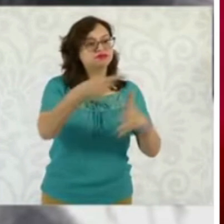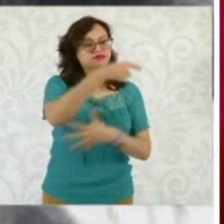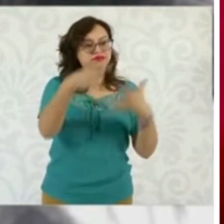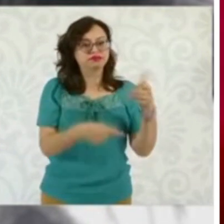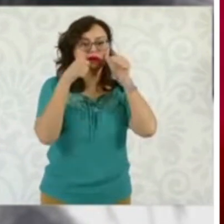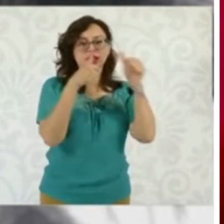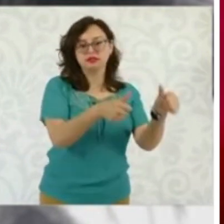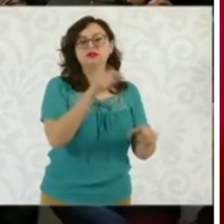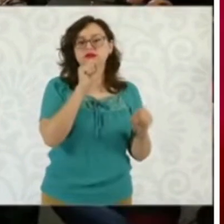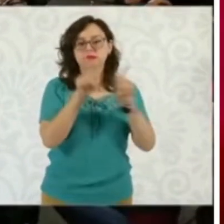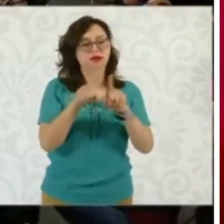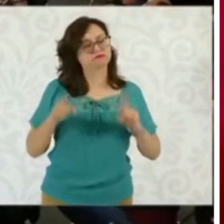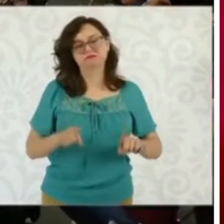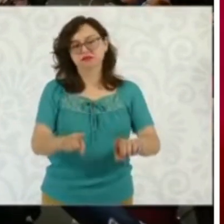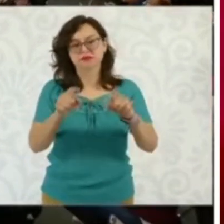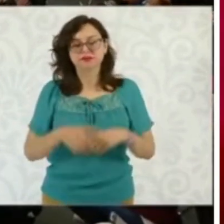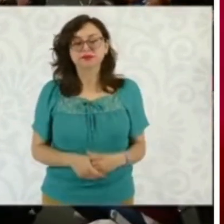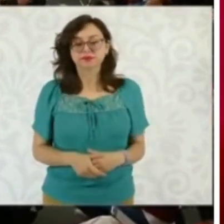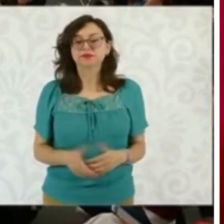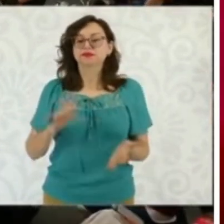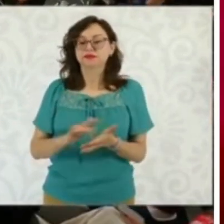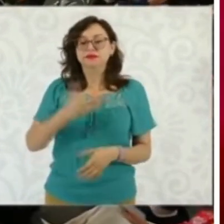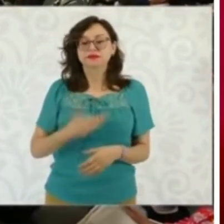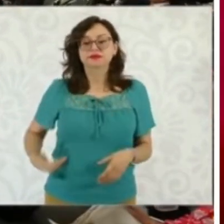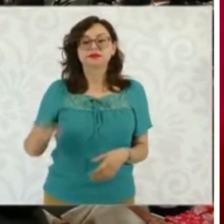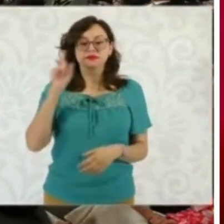parte de este proceso. Gracias, Presidente. Gracias.